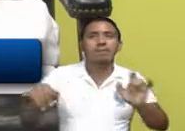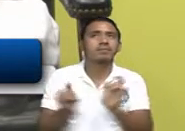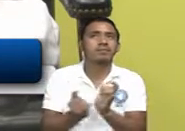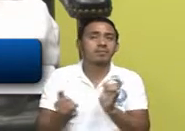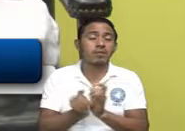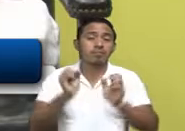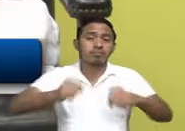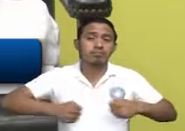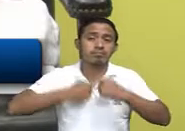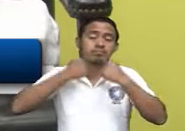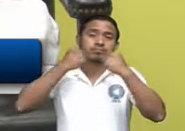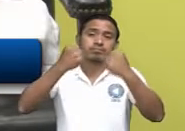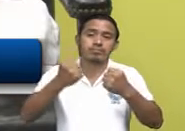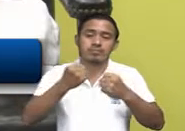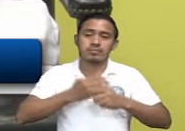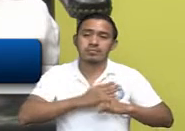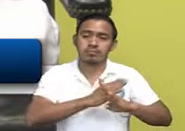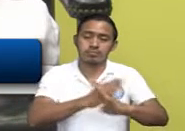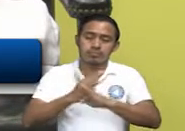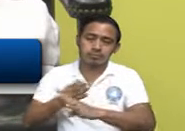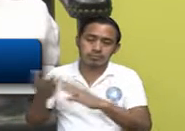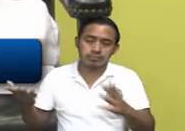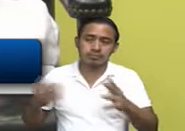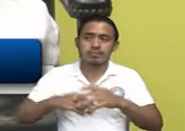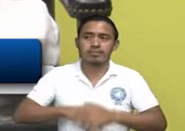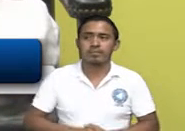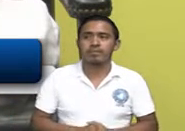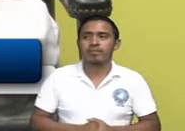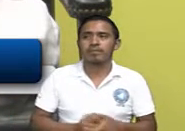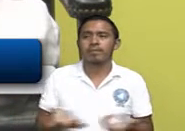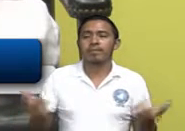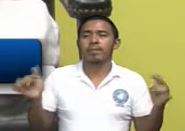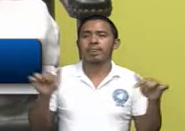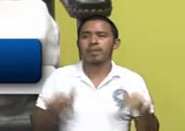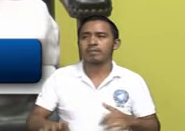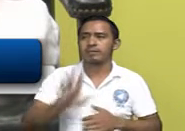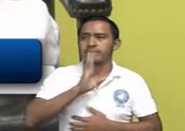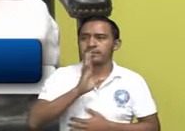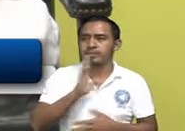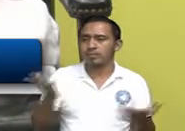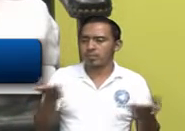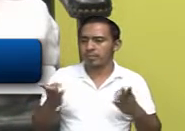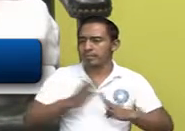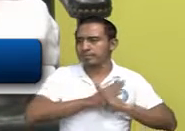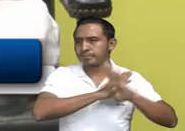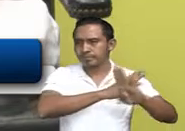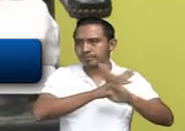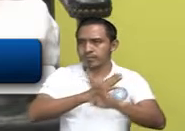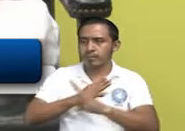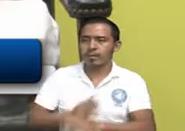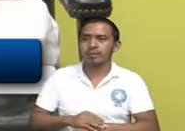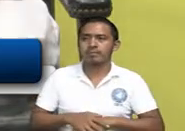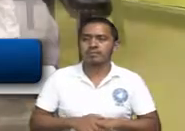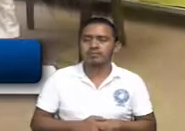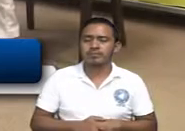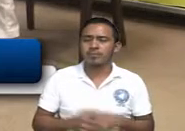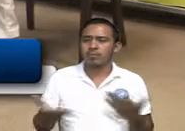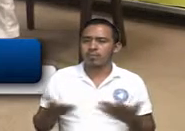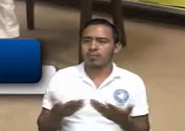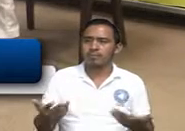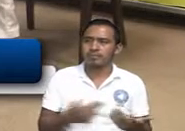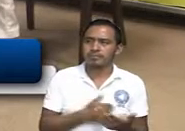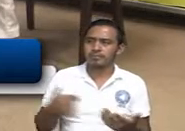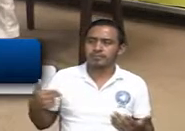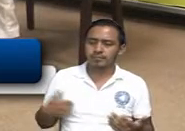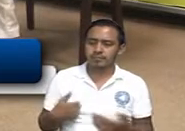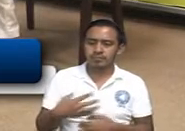los factores de protectores, ¿verdad? Ahora, hablemos de la prevención, licenciada doctora. ¿Qué podemos hacer